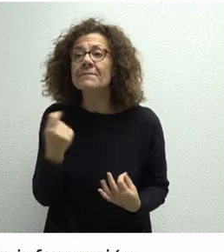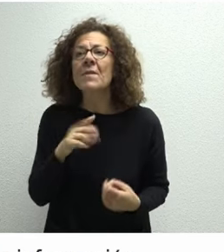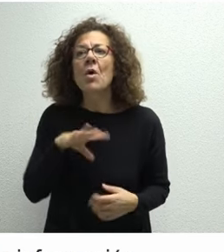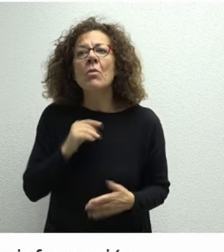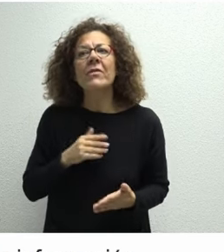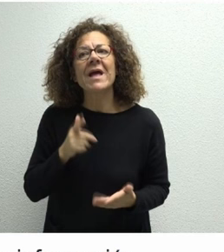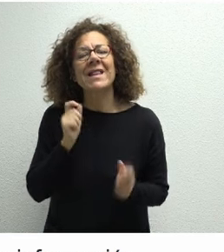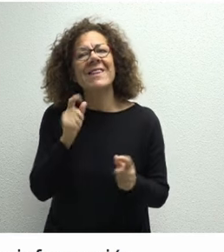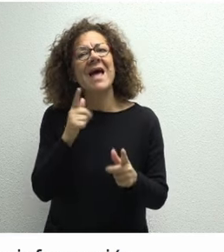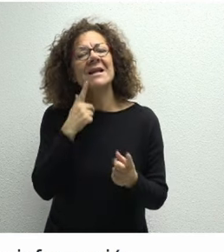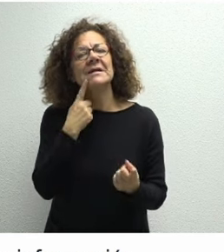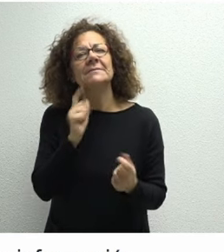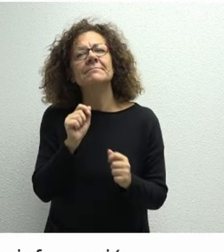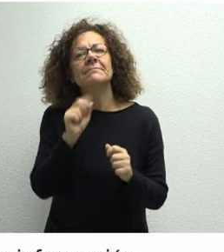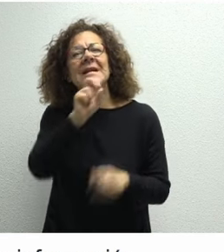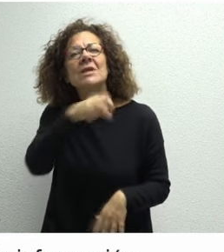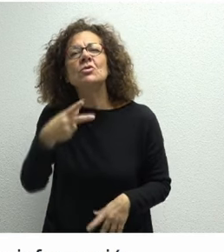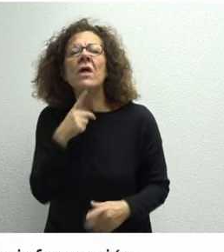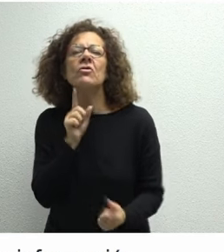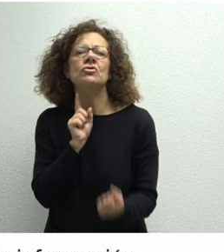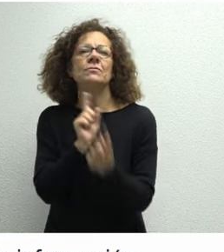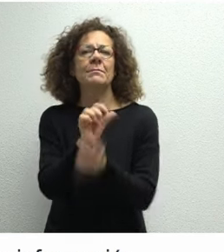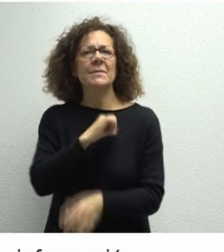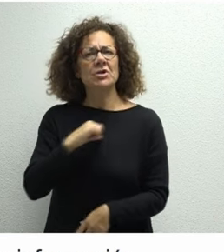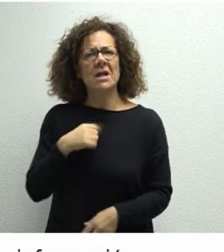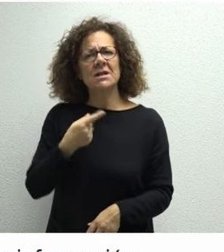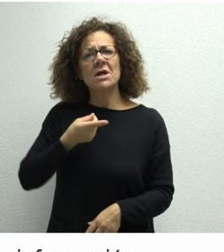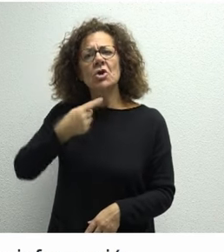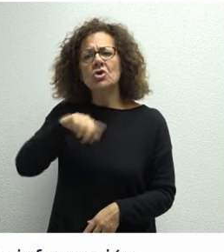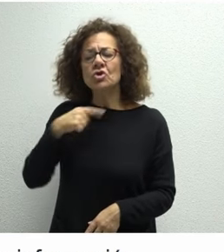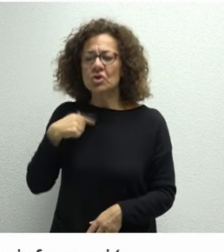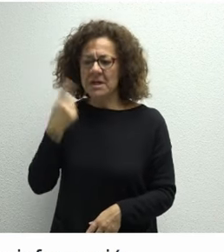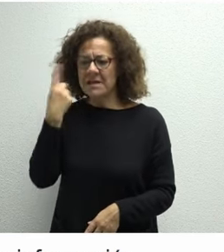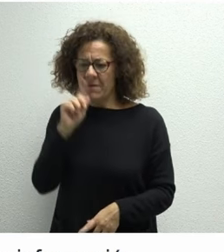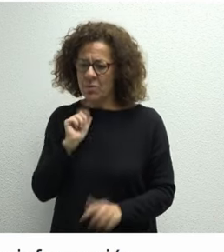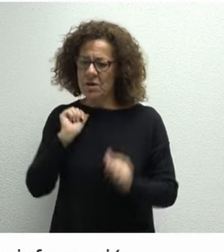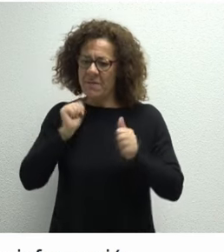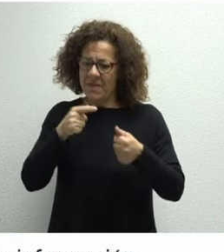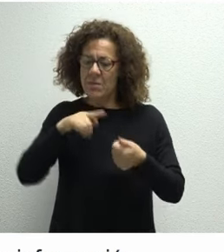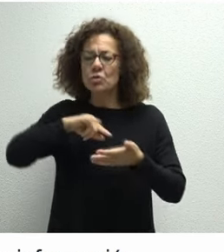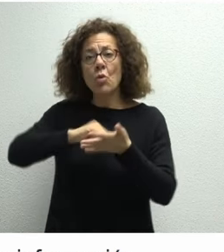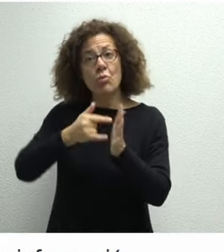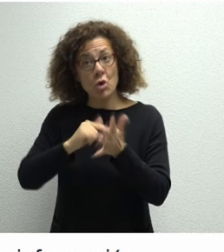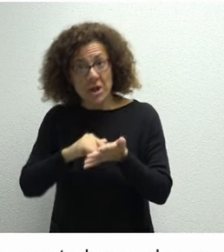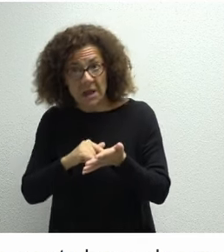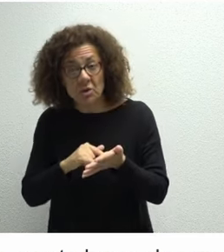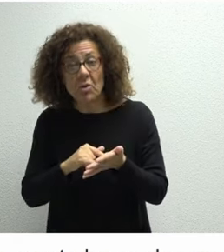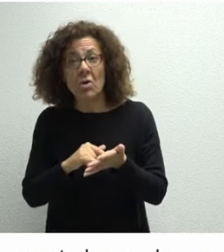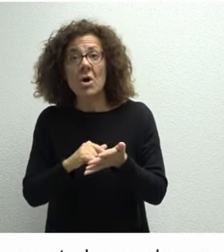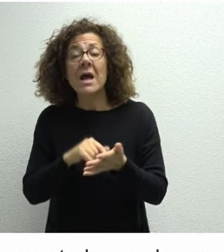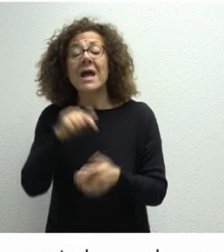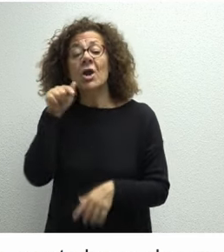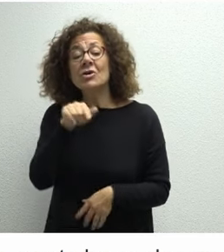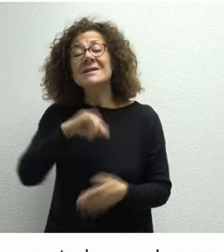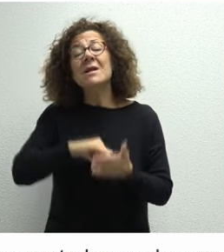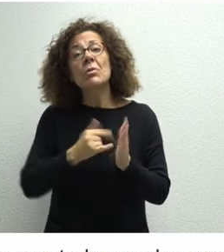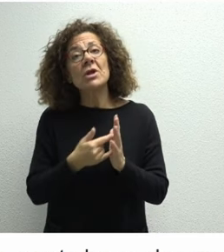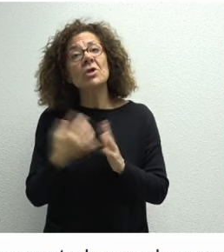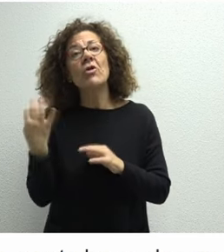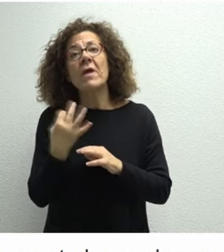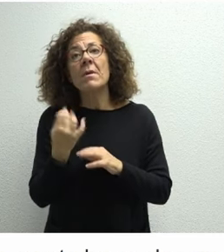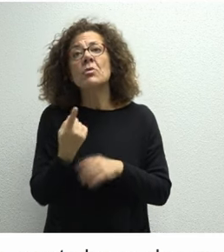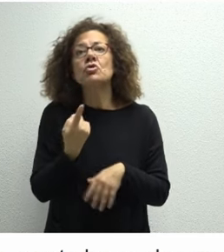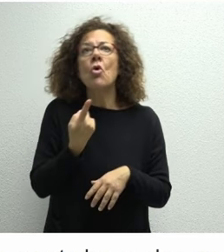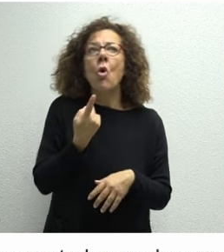ofrecer resultados personales nosotros entendíamos que nos embarcamos en un proyecto y con él pues tíos que ir un